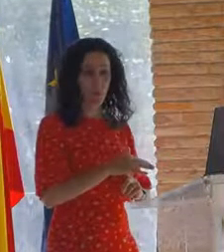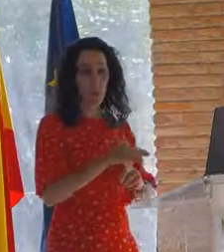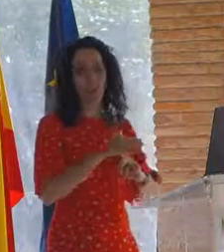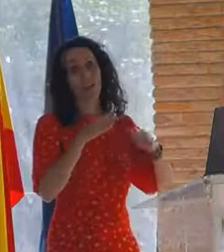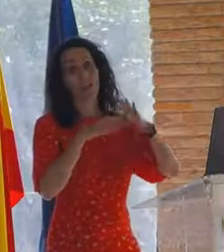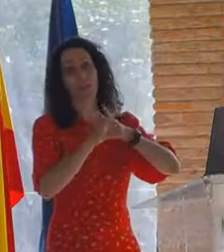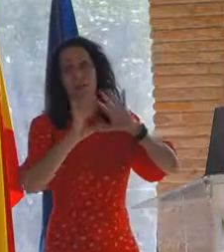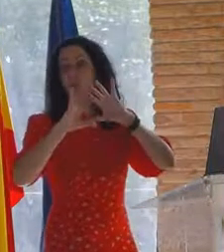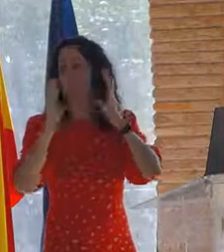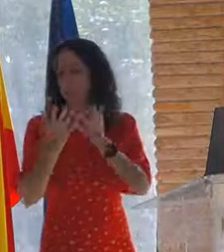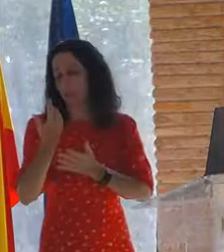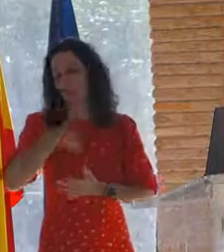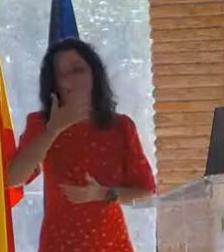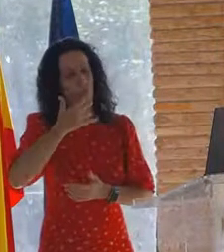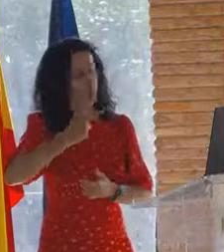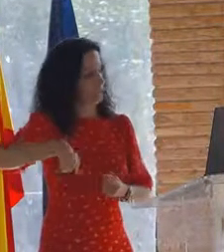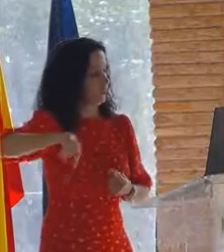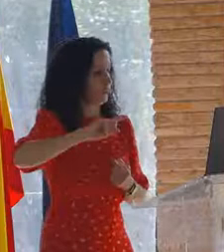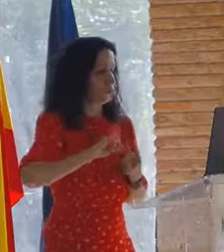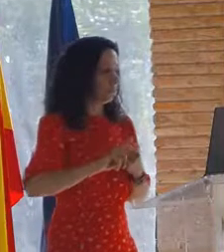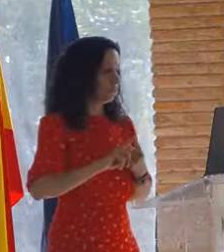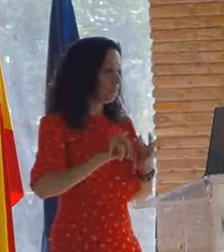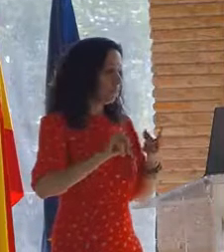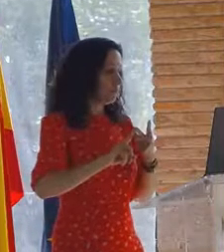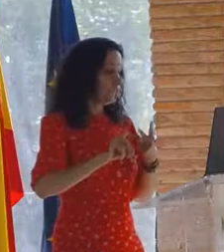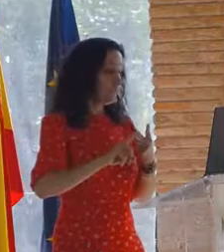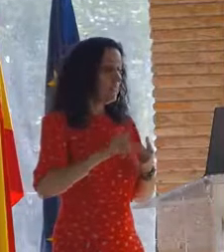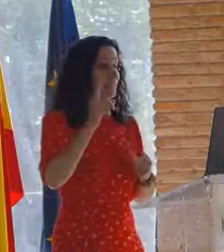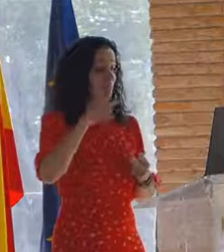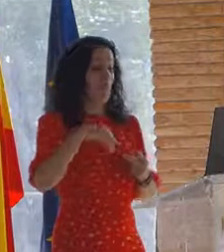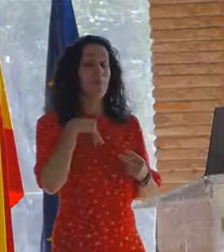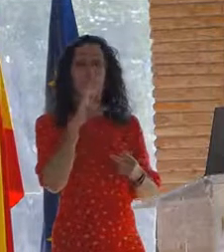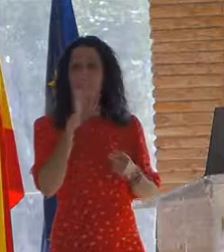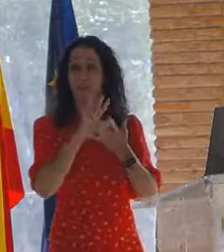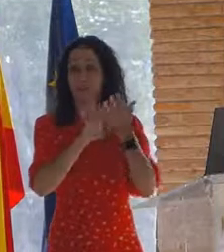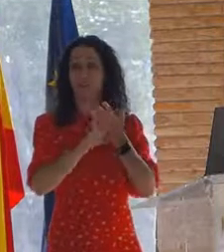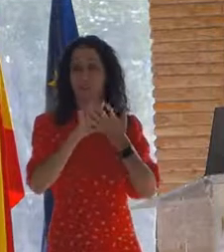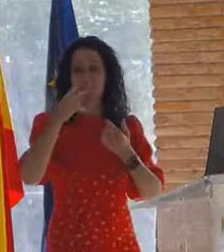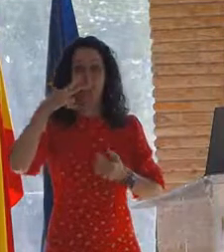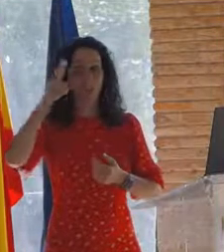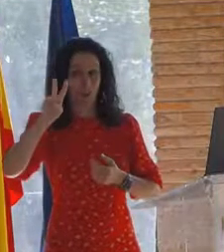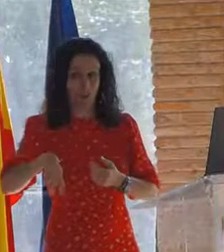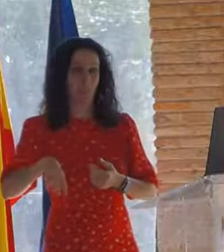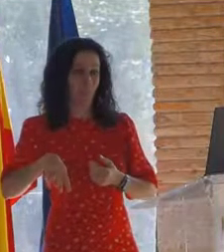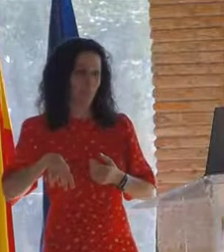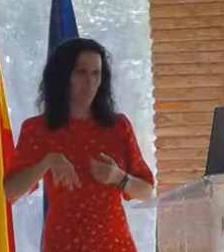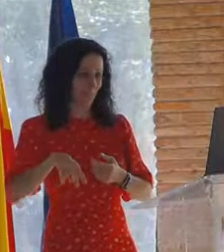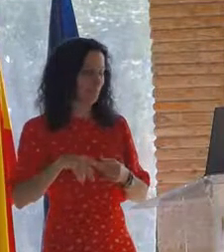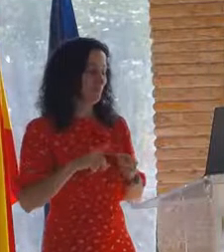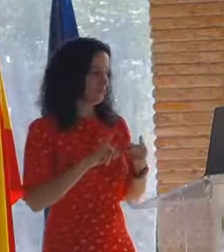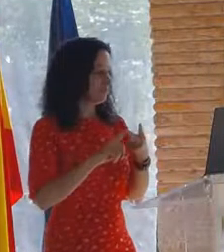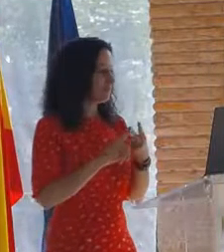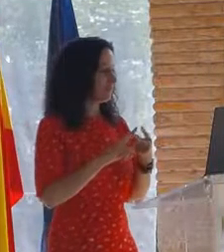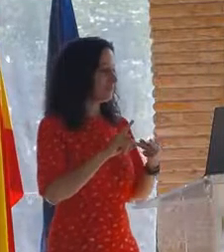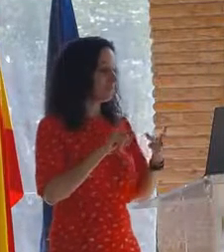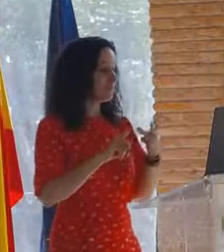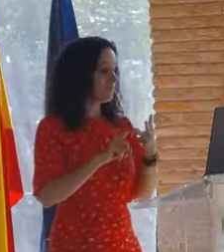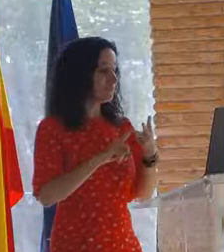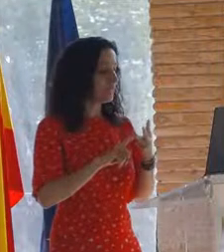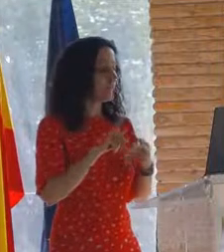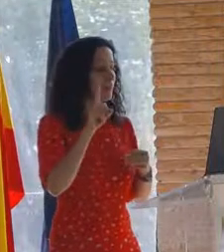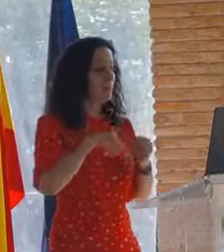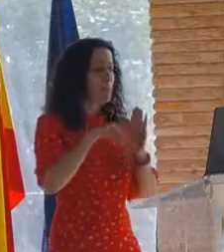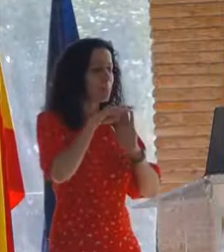oportunidades y no discriminación de accesibilidad universal que conocemos todos también existe la ley que os decía antes donde se reconocía la lengua